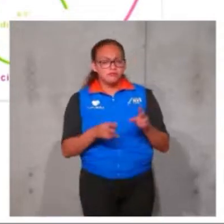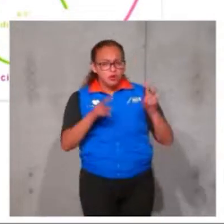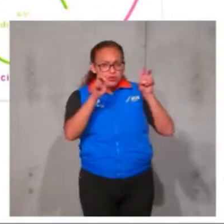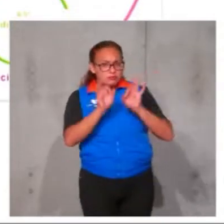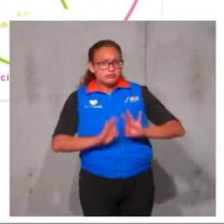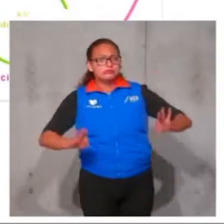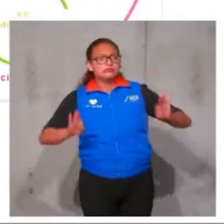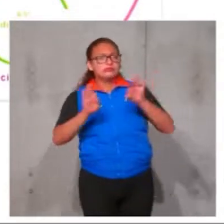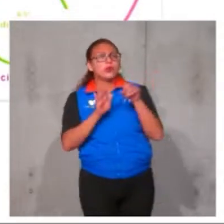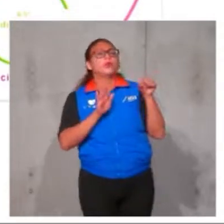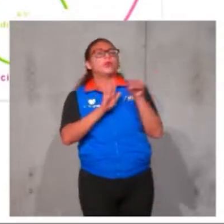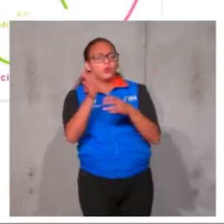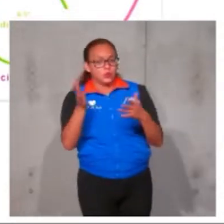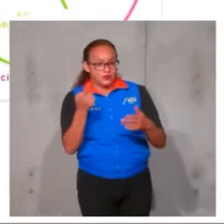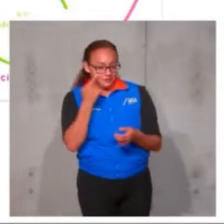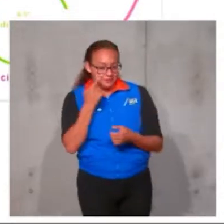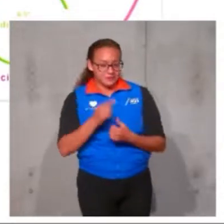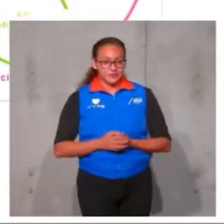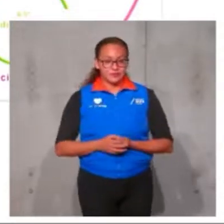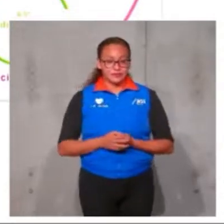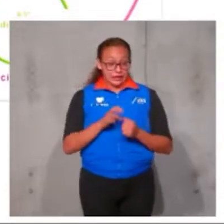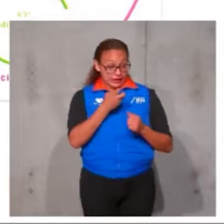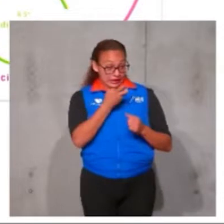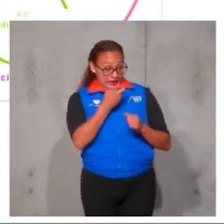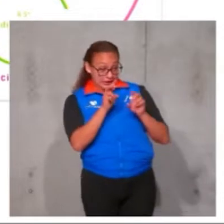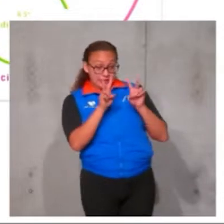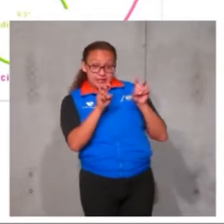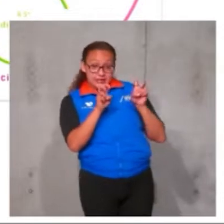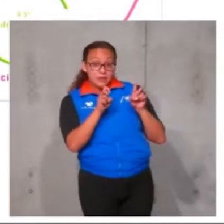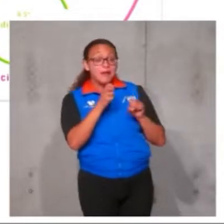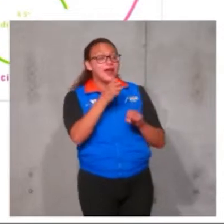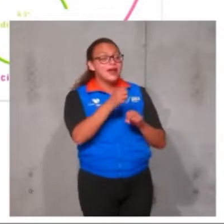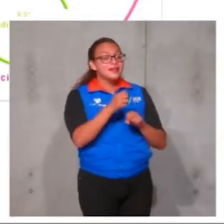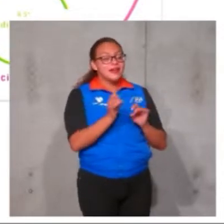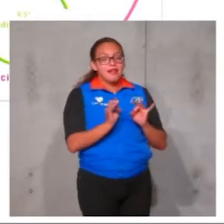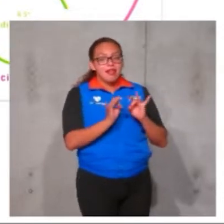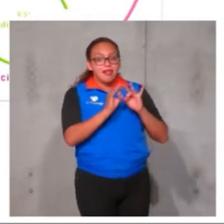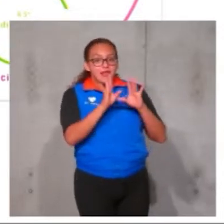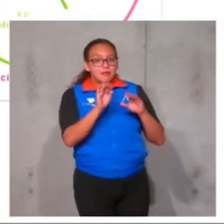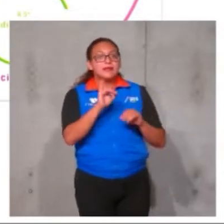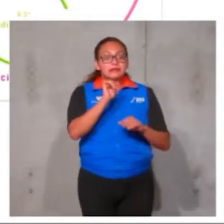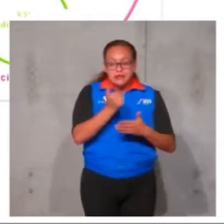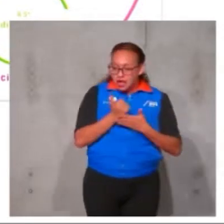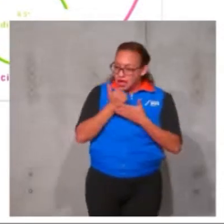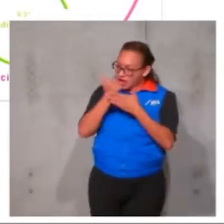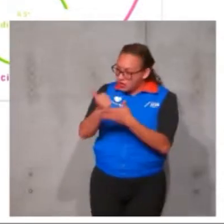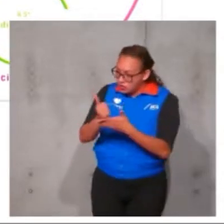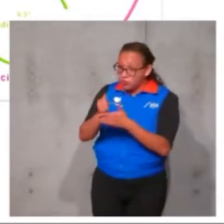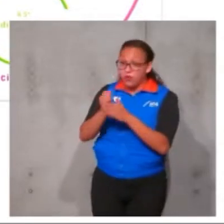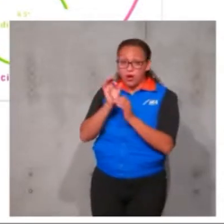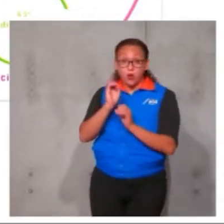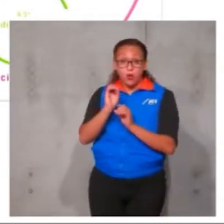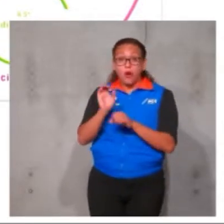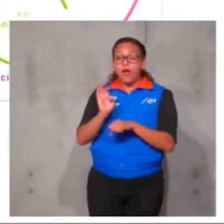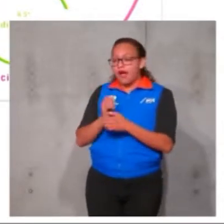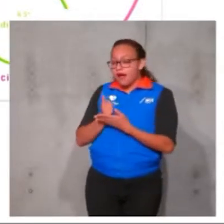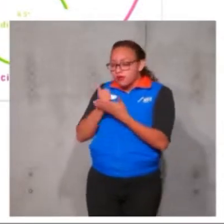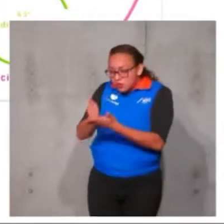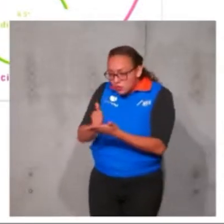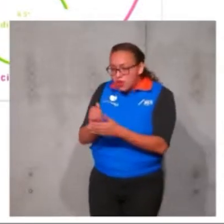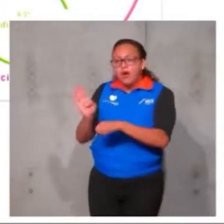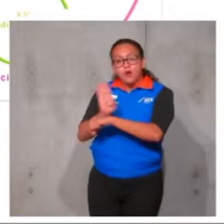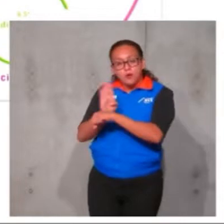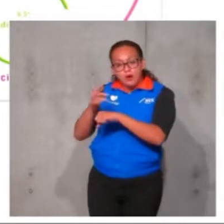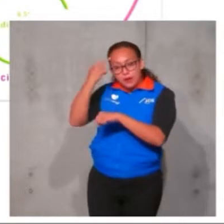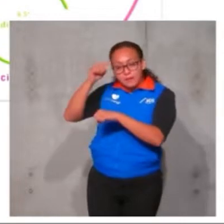¿Qué es un tema relevante entonces? Un tema relevante es aquel que va a influir o va a tener un impacto importante